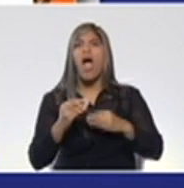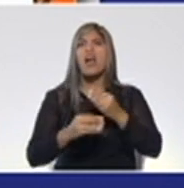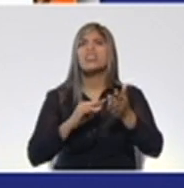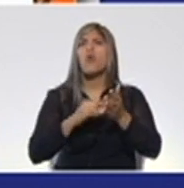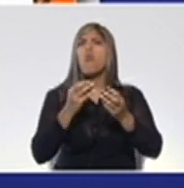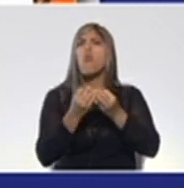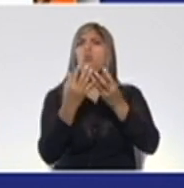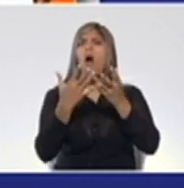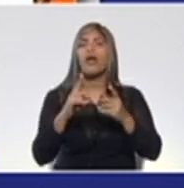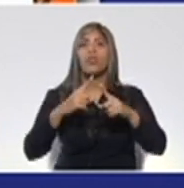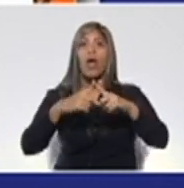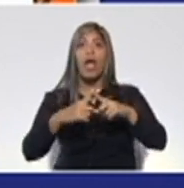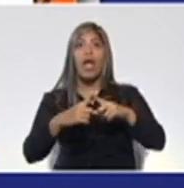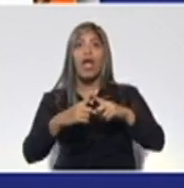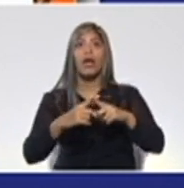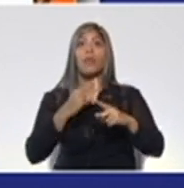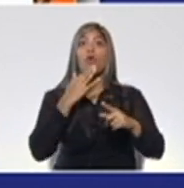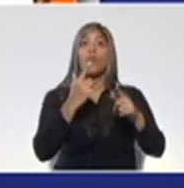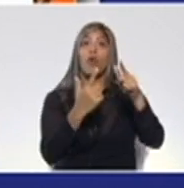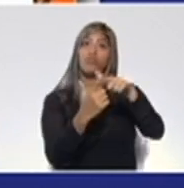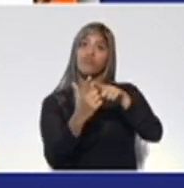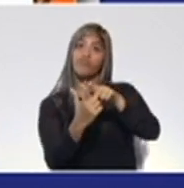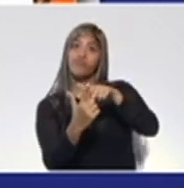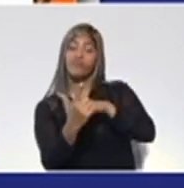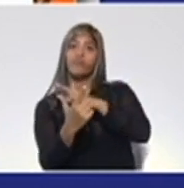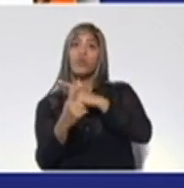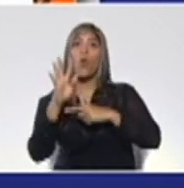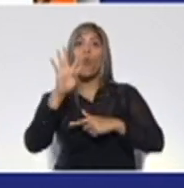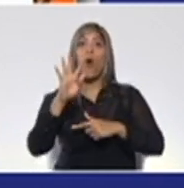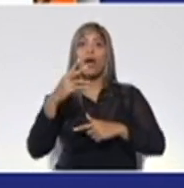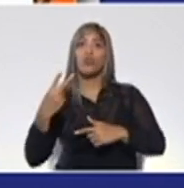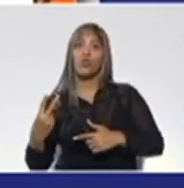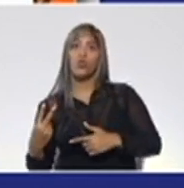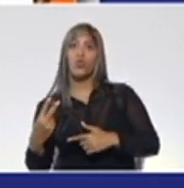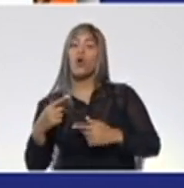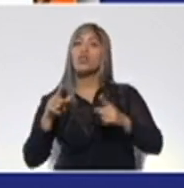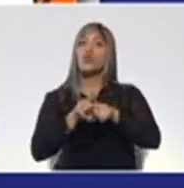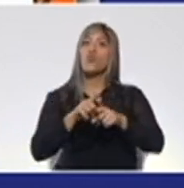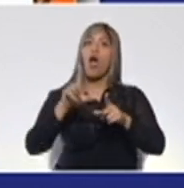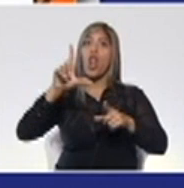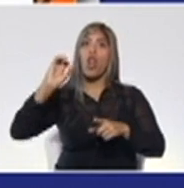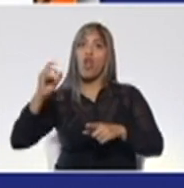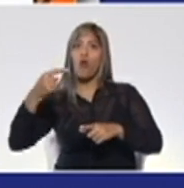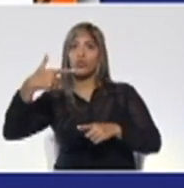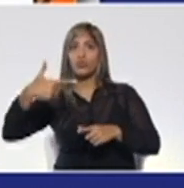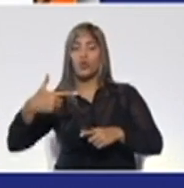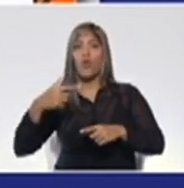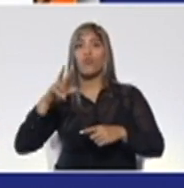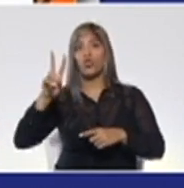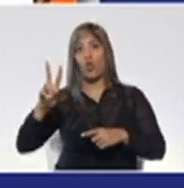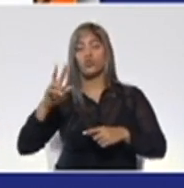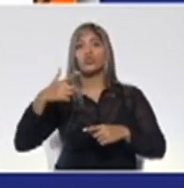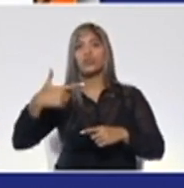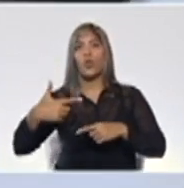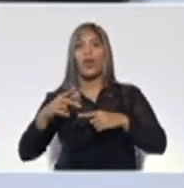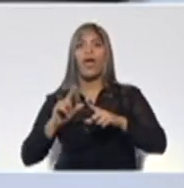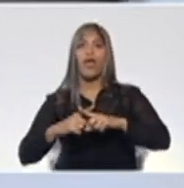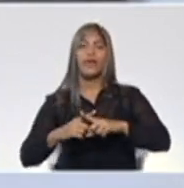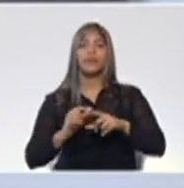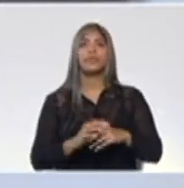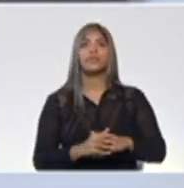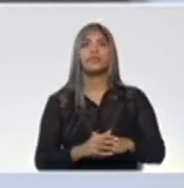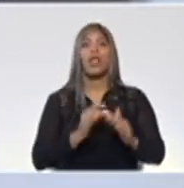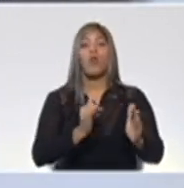el logaritmo de la raíz de índice 4 de 2 es igual al logaritmo de 2 sobre x. Continuemos con